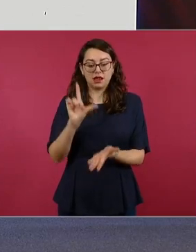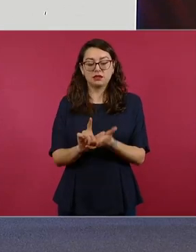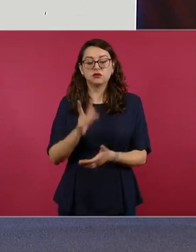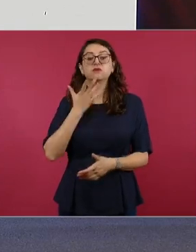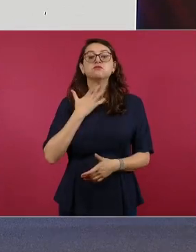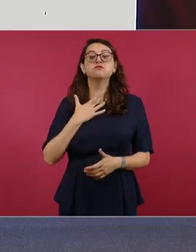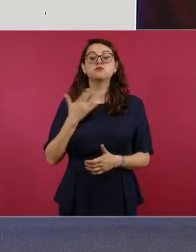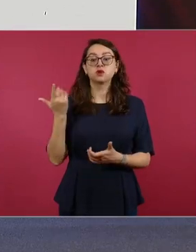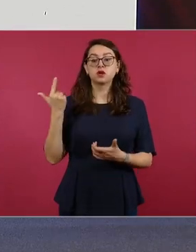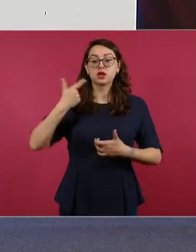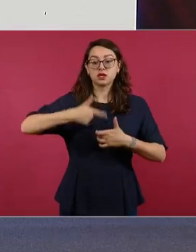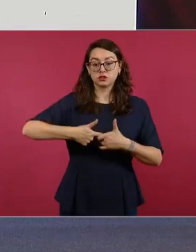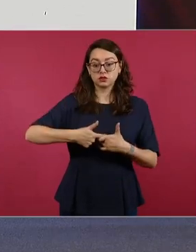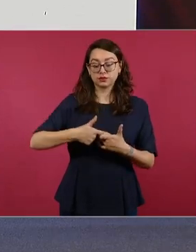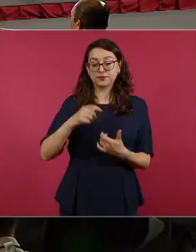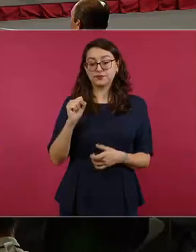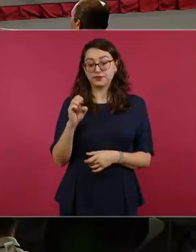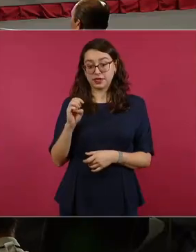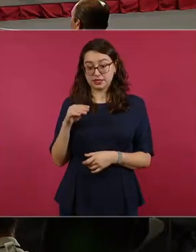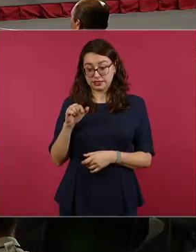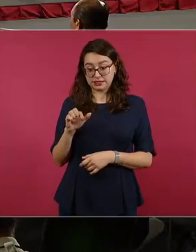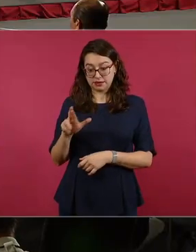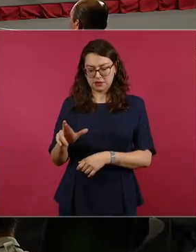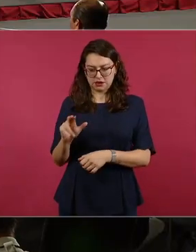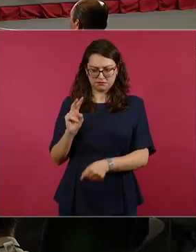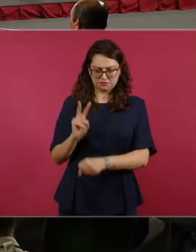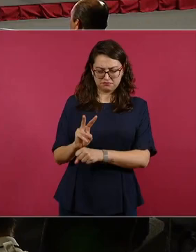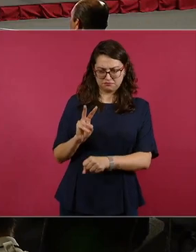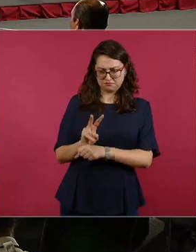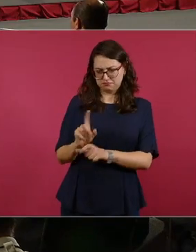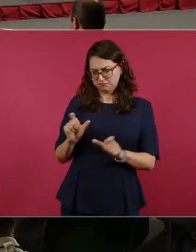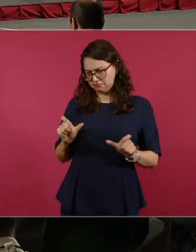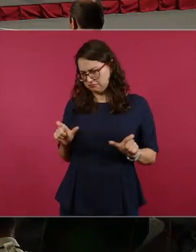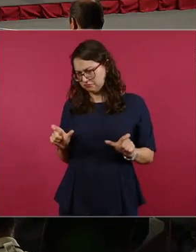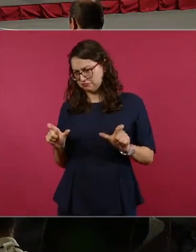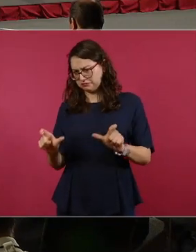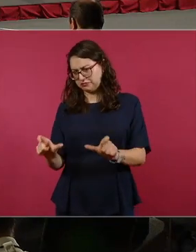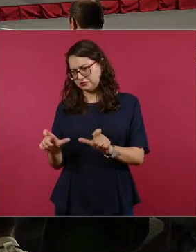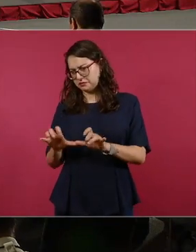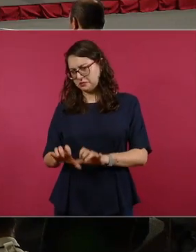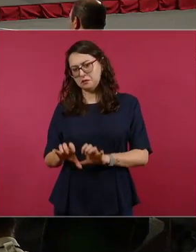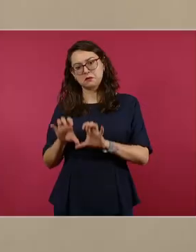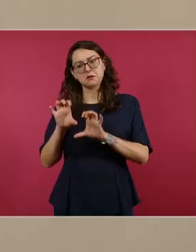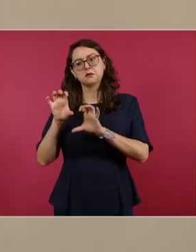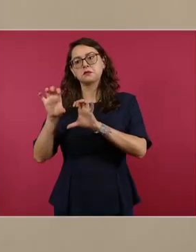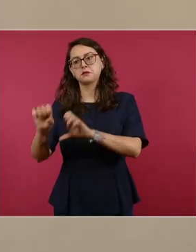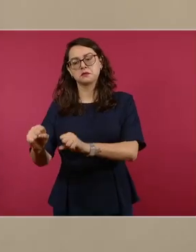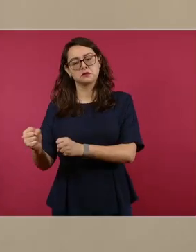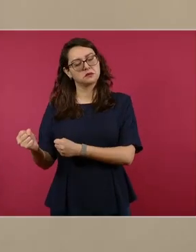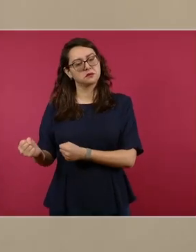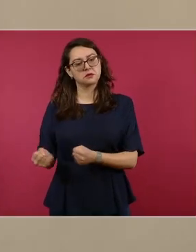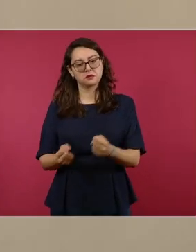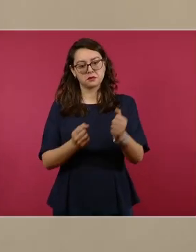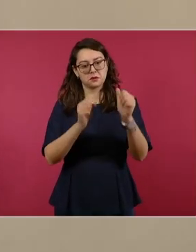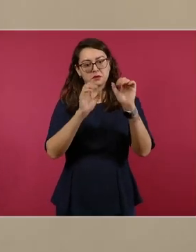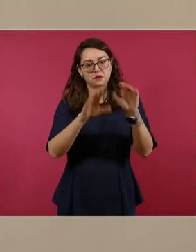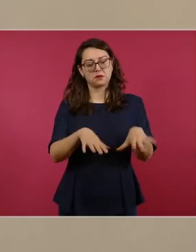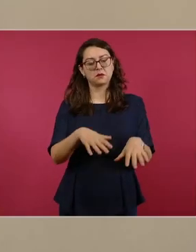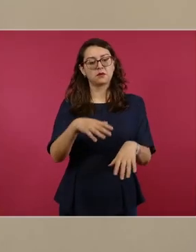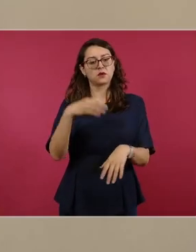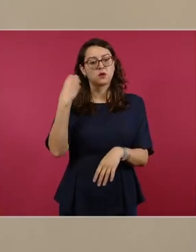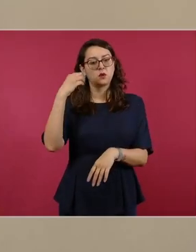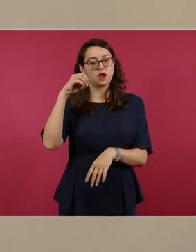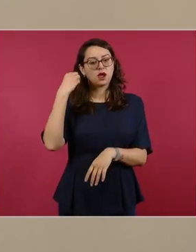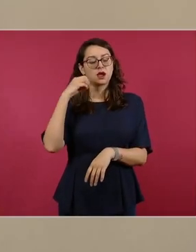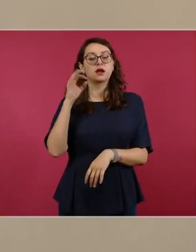La CEMAR, en funciones de guardia costera, los interceptó y los puso a disposición de la Fiscalía General de la República en el estado de